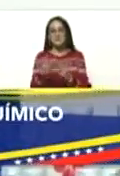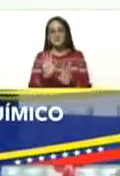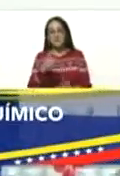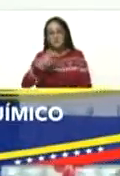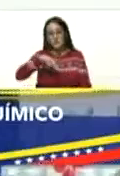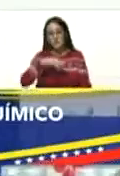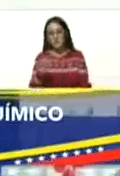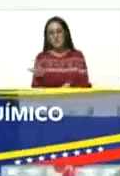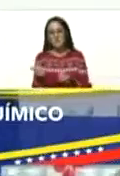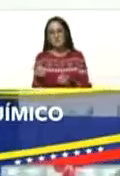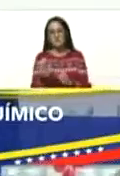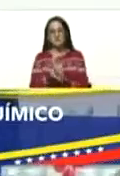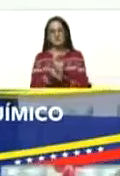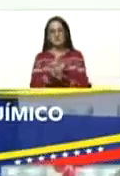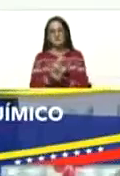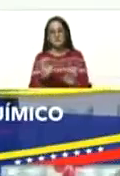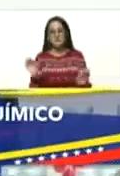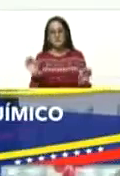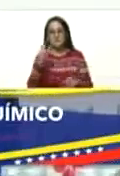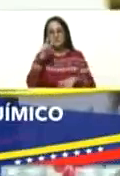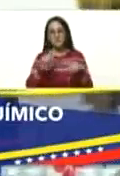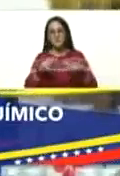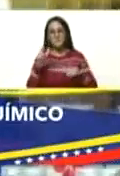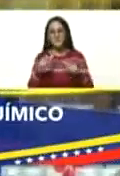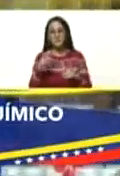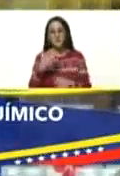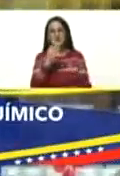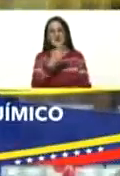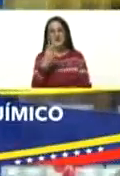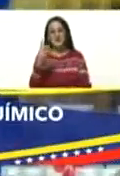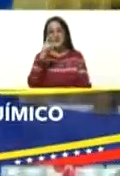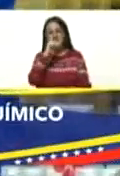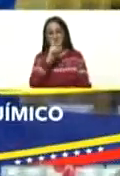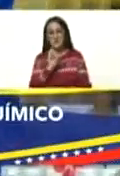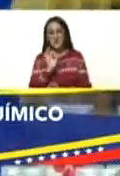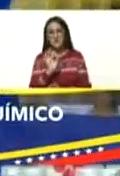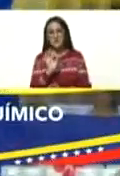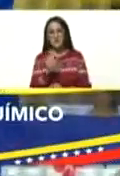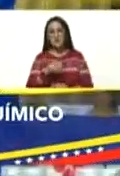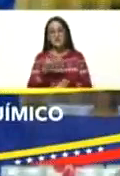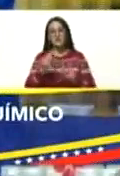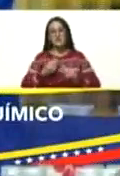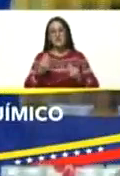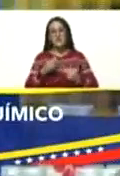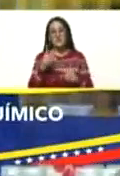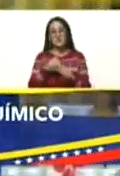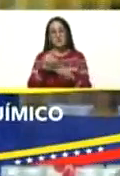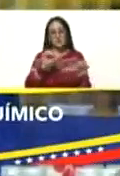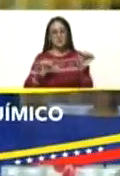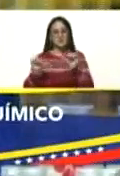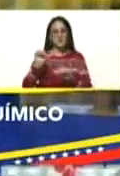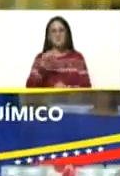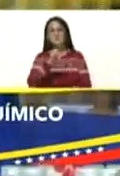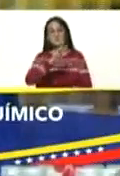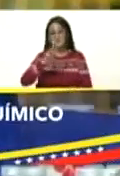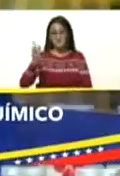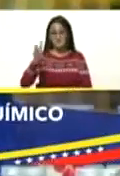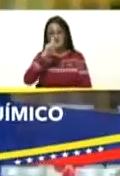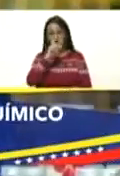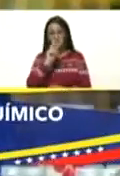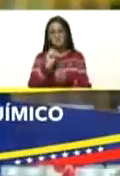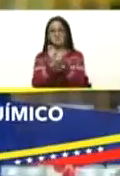exigimos lo que es la educación de esas personas que tienen 33 años dando la vida en la petroquímica. Esos 33 años